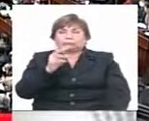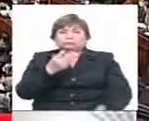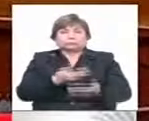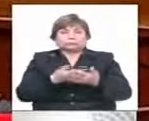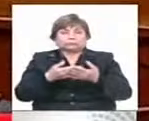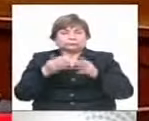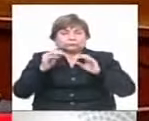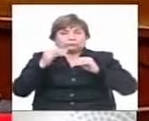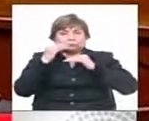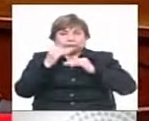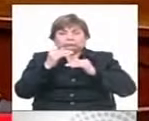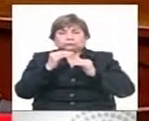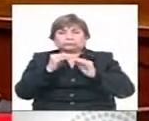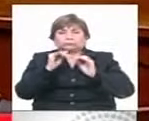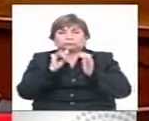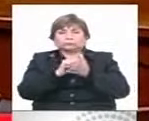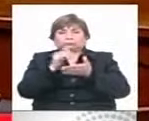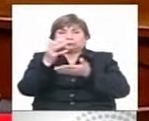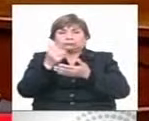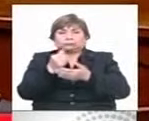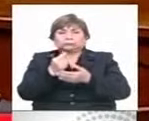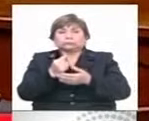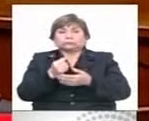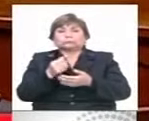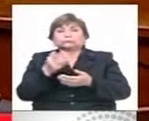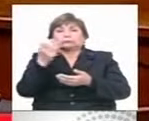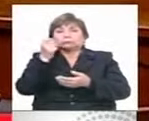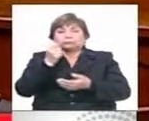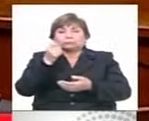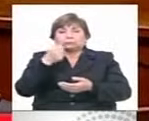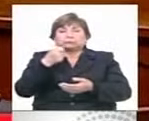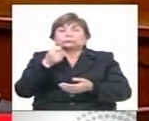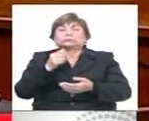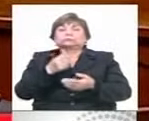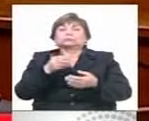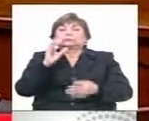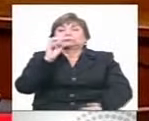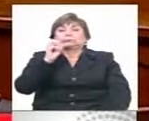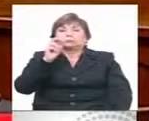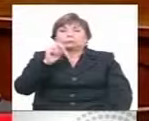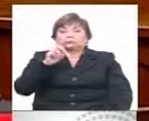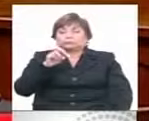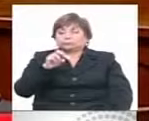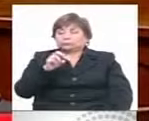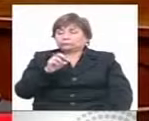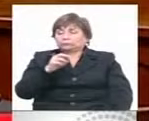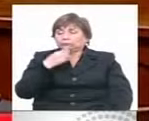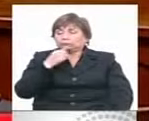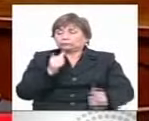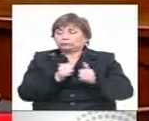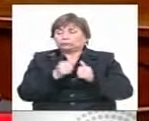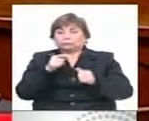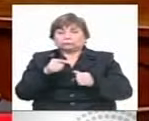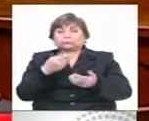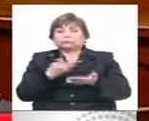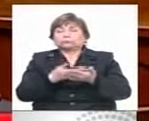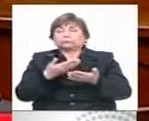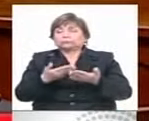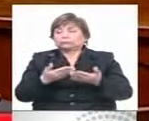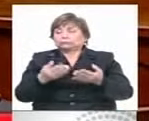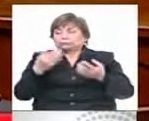medidas para asegurar el acceso a la pensión de afiliados a la ONP. Con ello se concreta